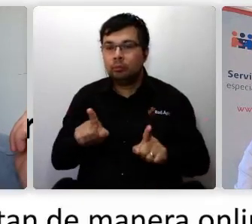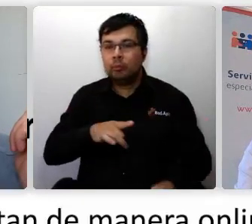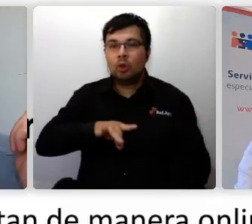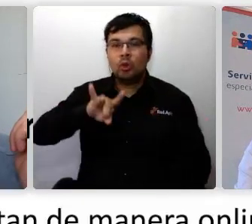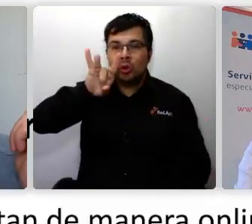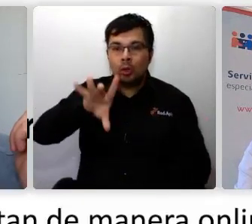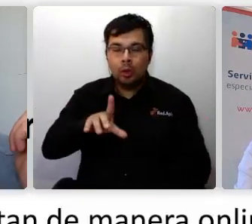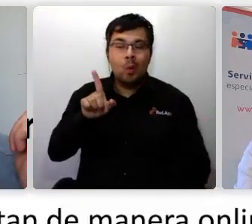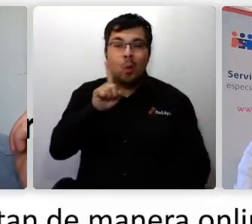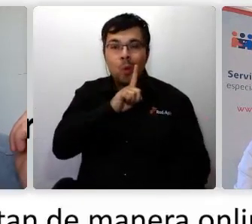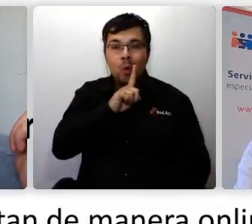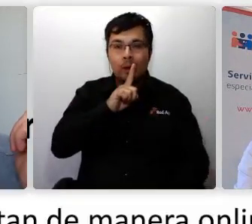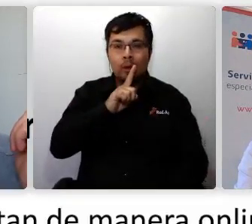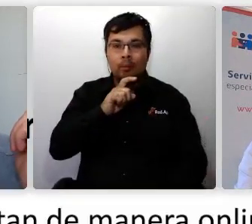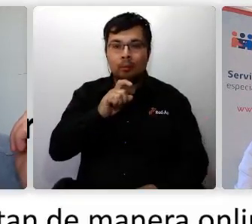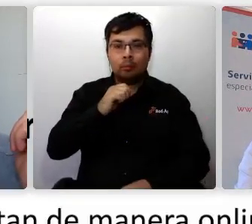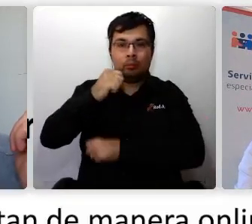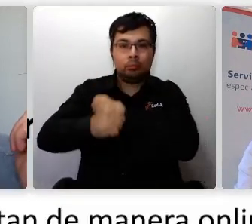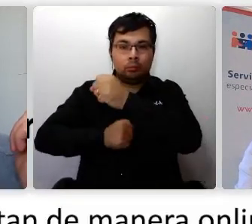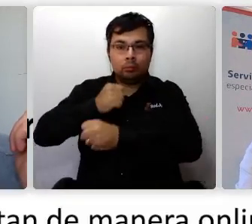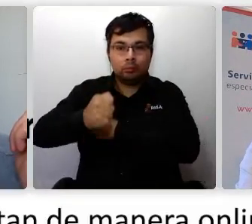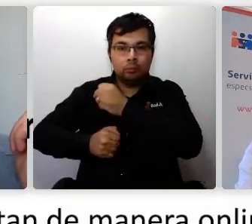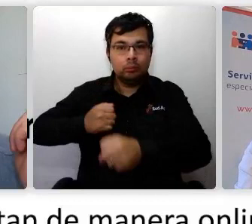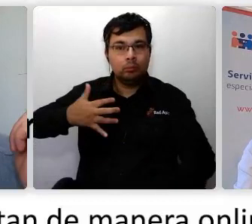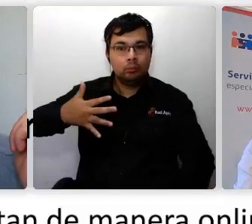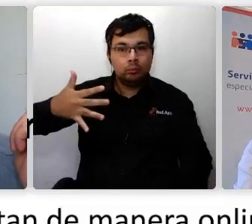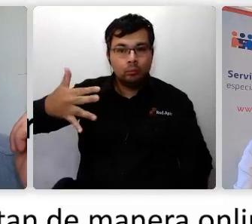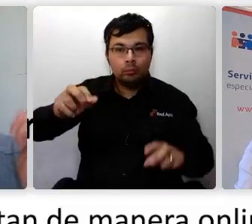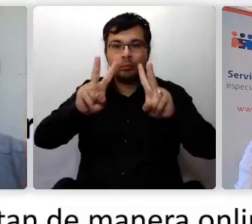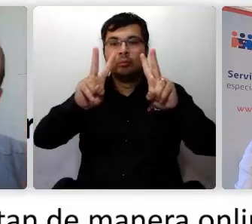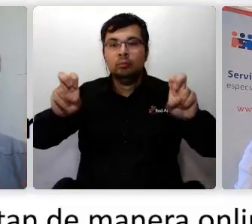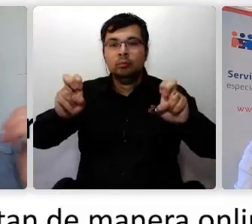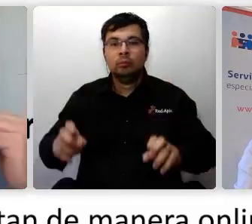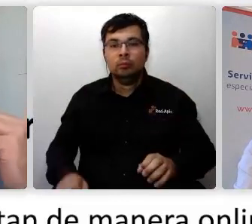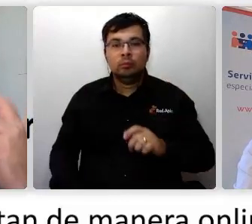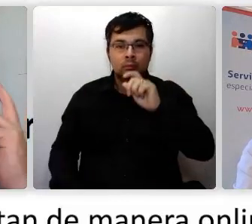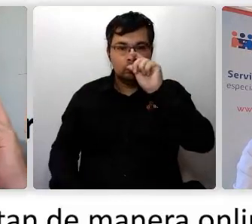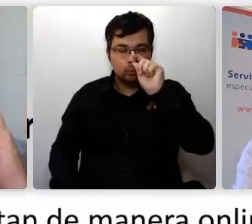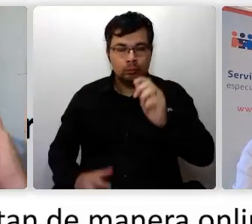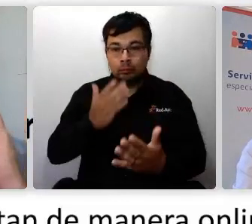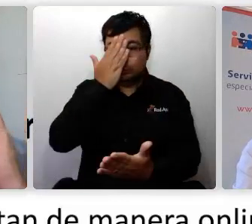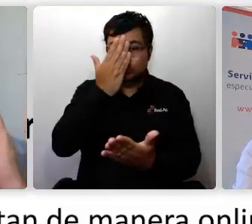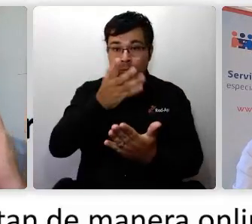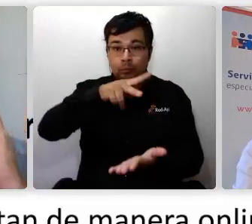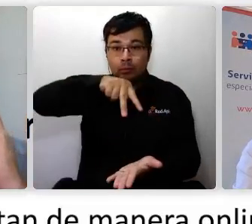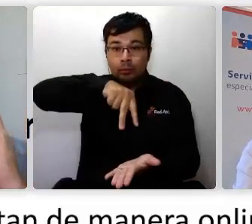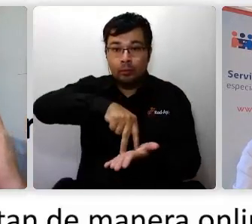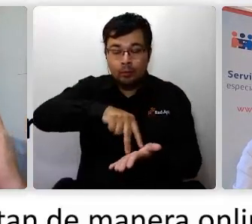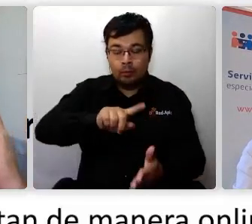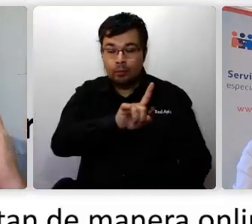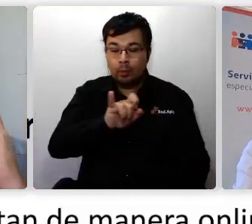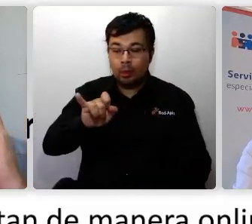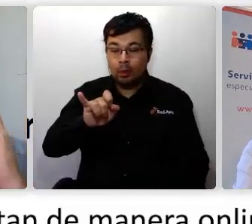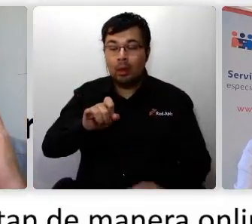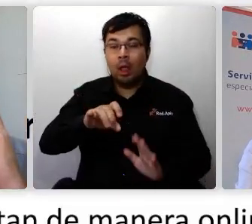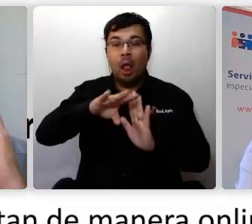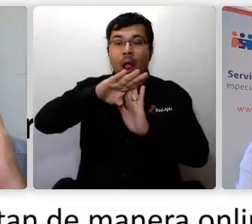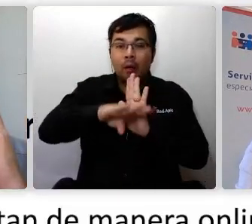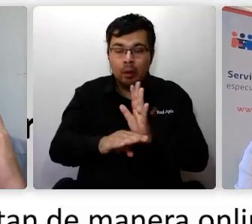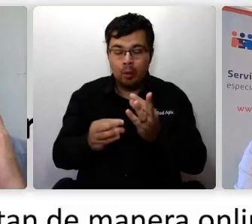últimos años el tema de la presencialidad de impuestos internos ha bajado mucho por el tema de la pandemia. Por lo tanto, mucha denuncia de gente que